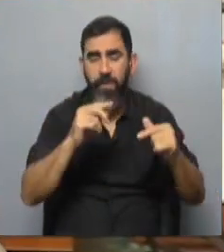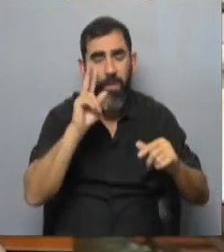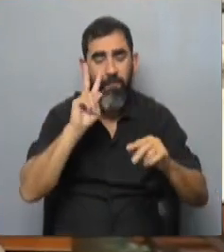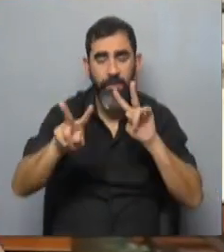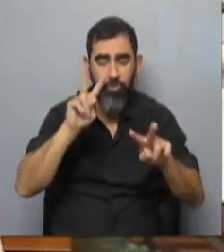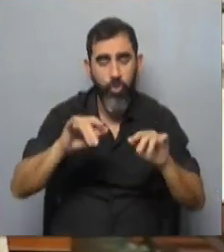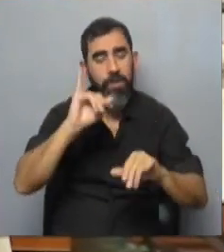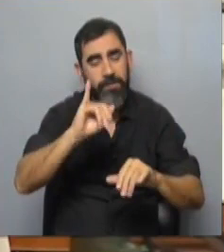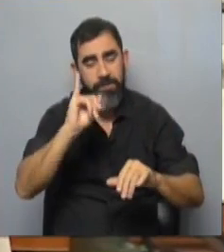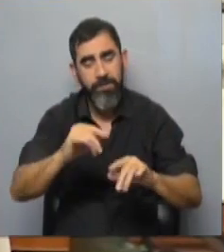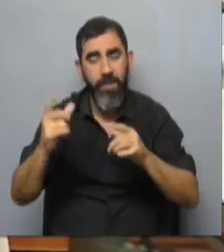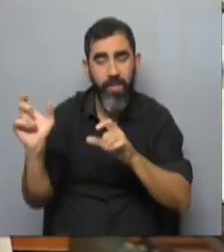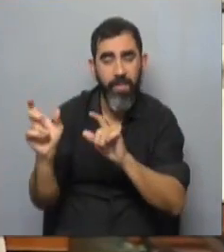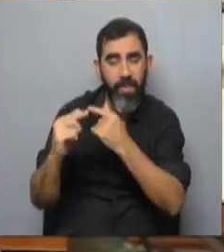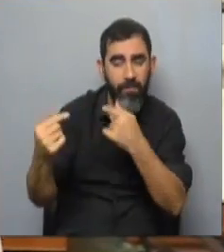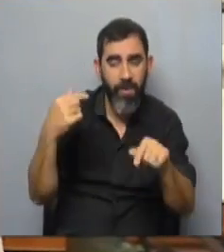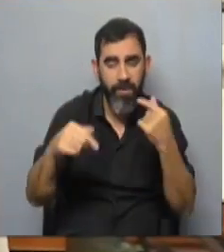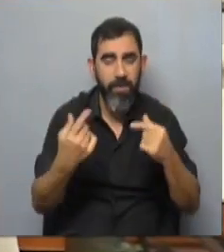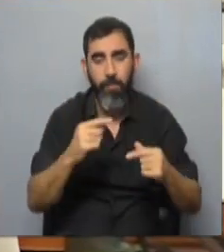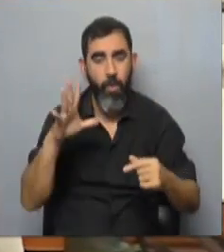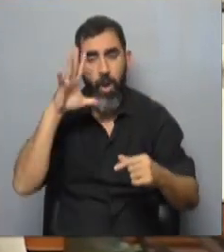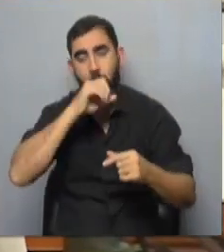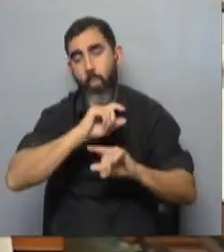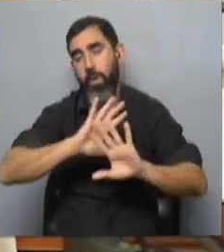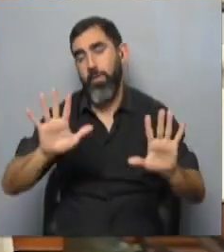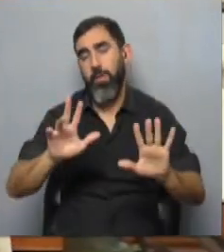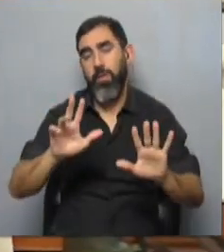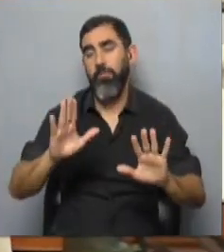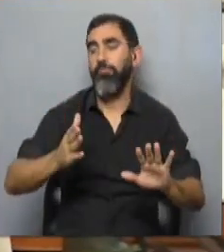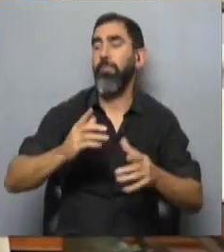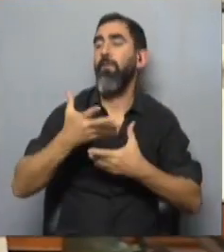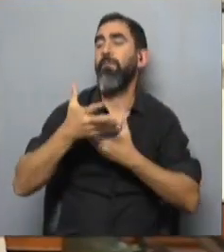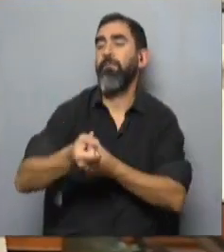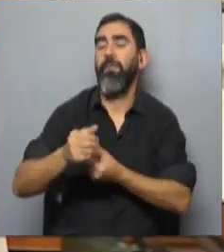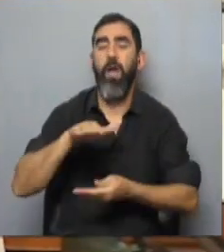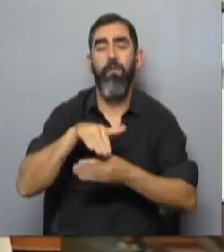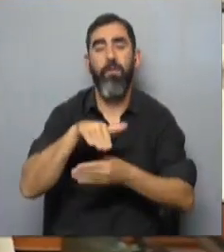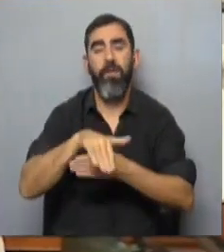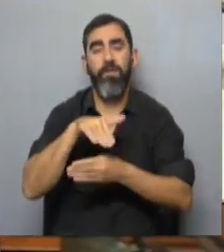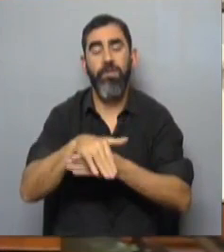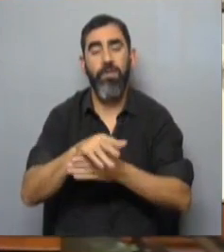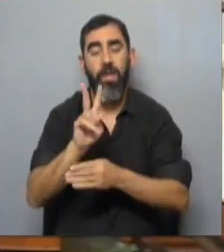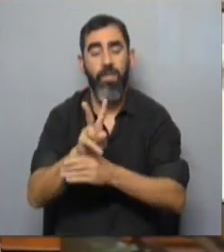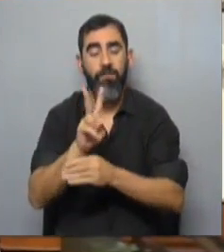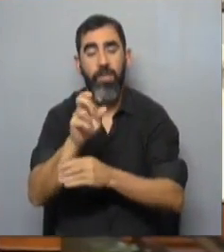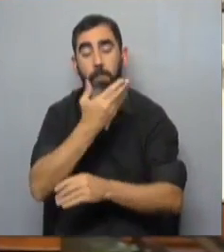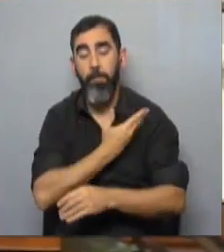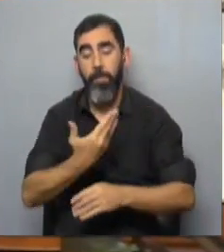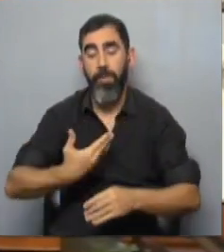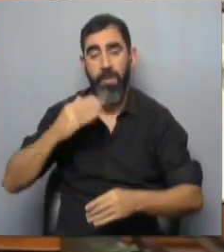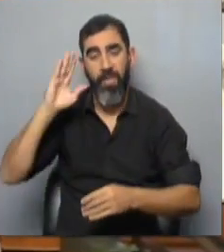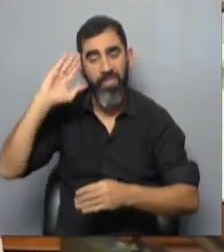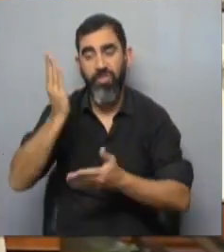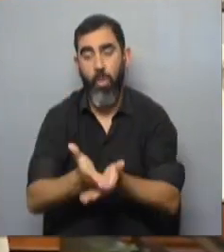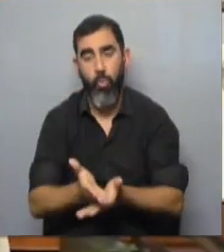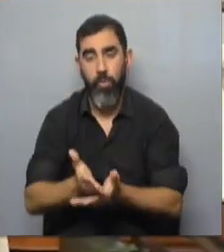perspectivas, diferencias, y otra cosa es tolerar que se esté reivindicando, que se esté defendiendo a una presidenta que